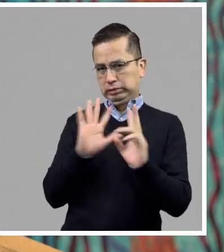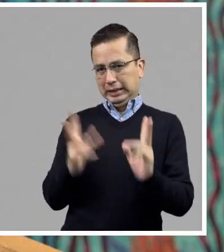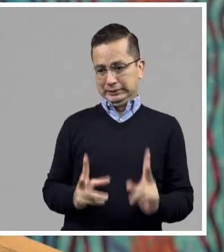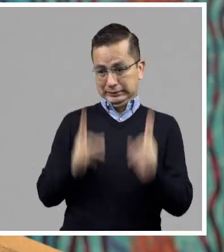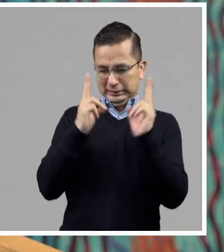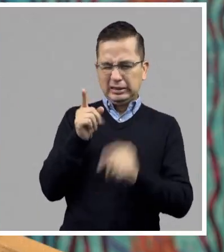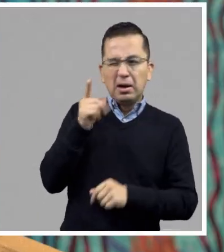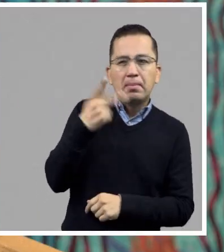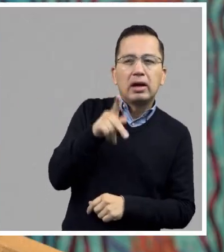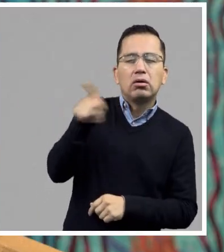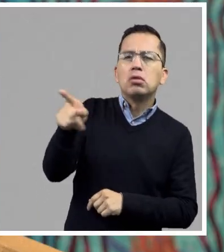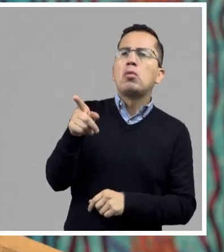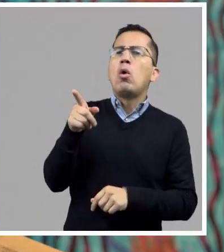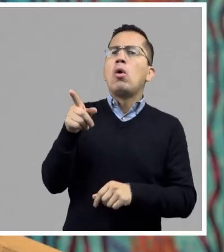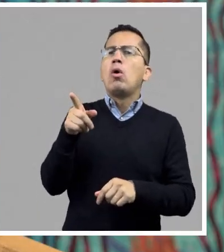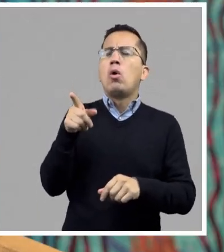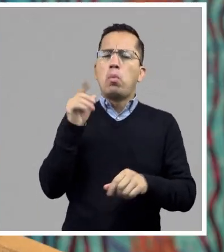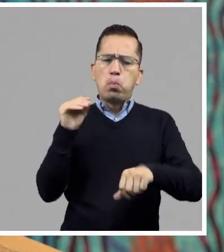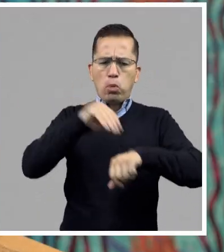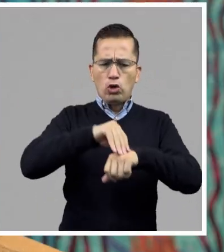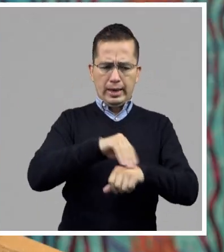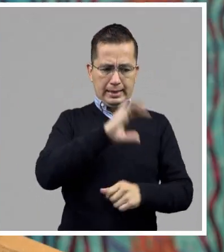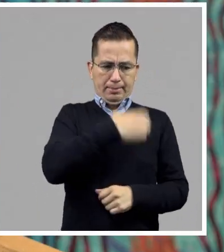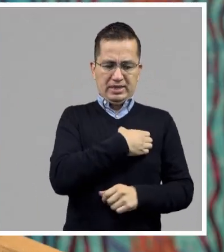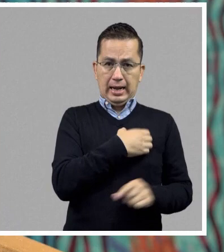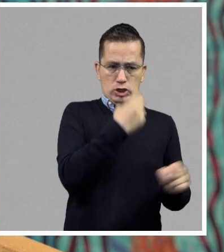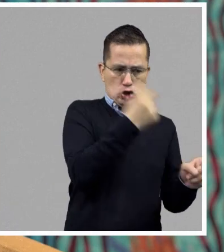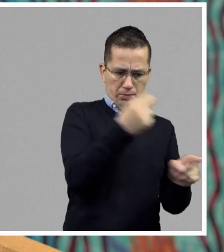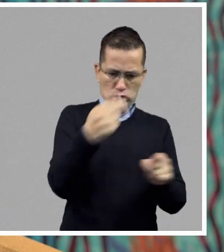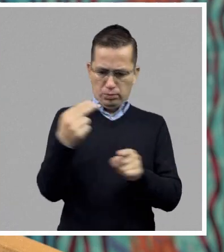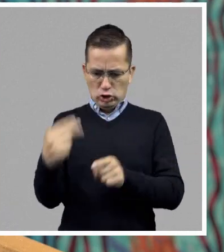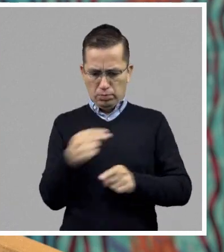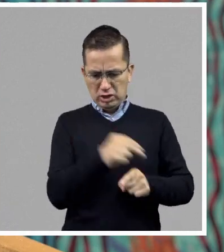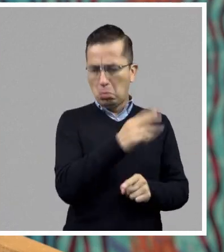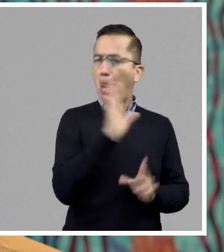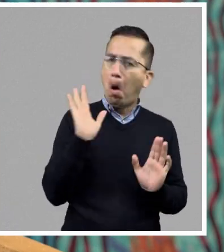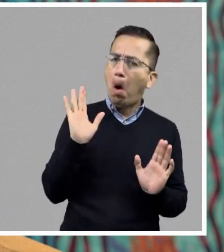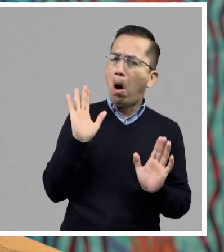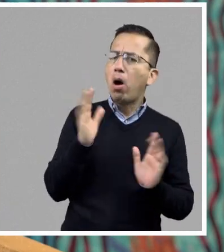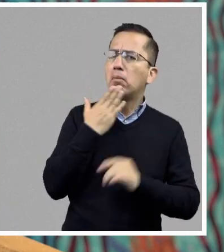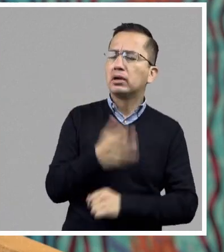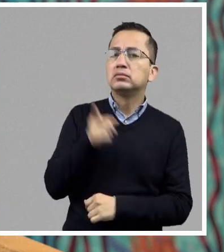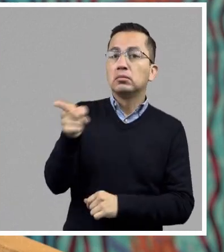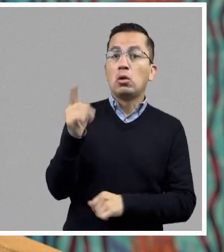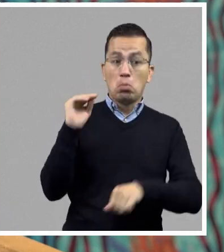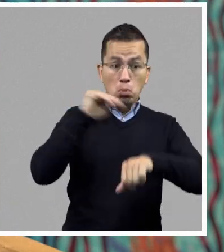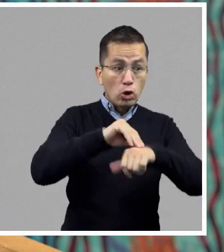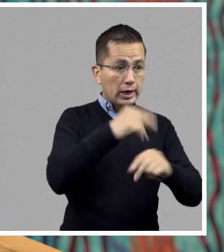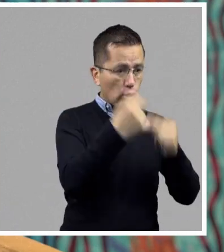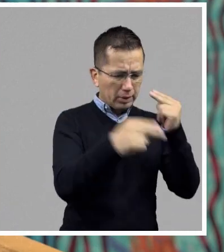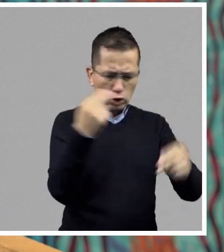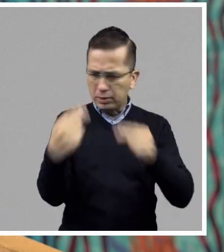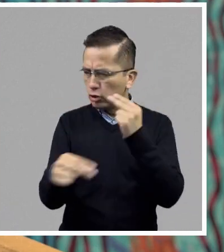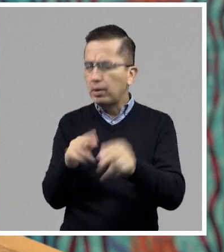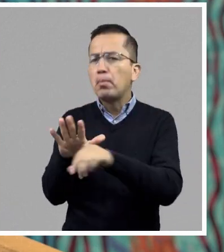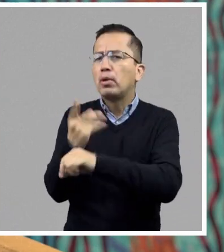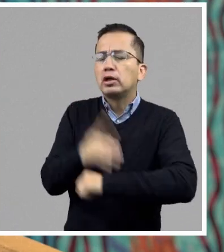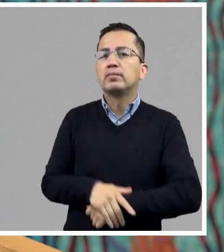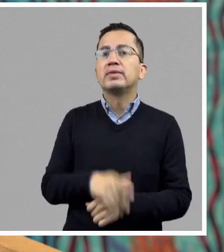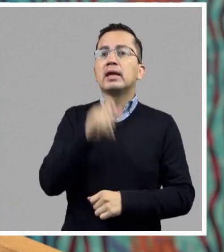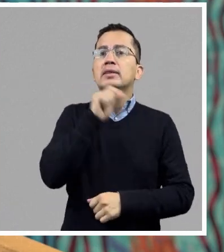que que escogiste que para empezar escoges ciertos nombres y otros no también sería interesante saber por qué O sea están las capitales pero no solamente